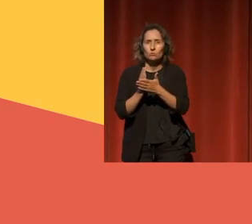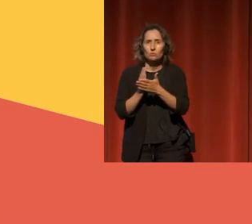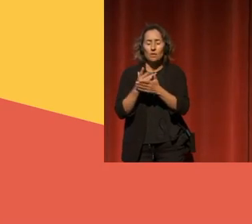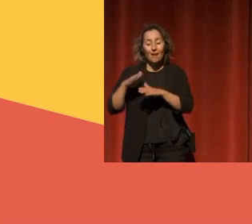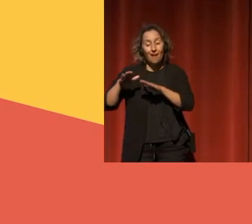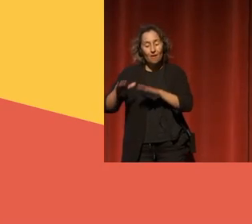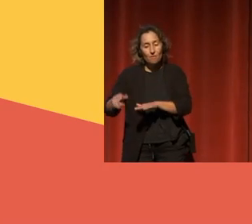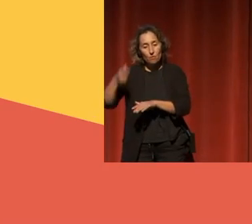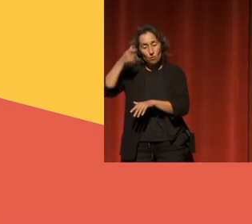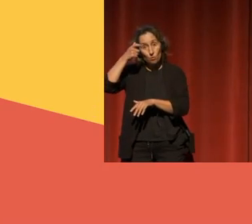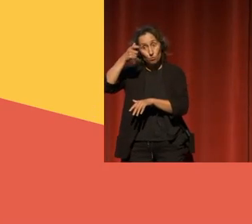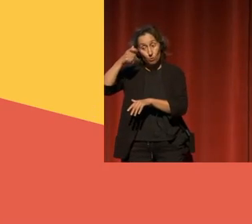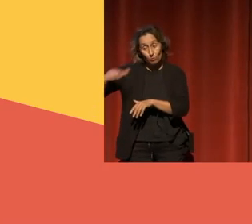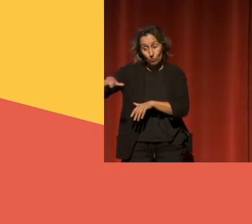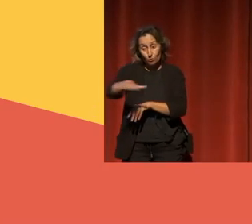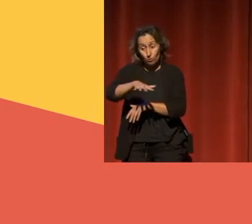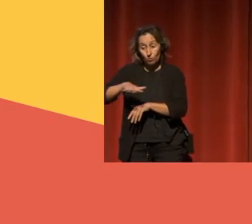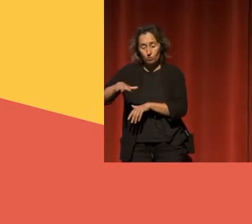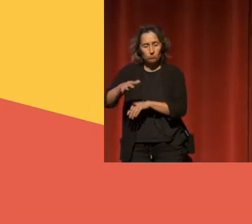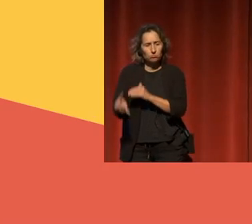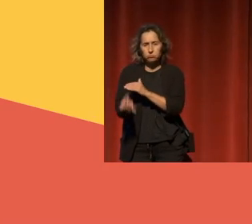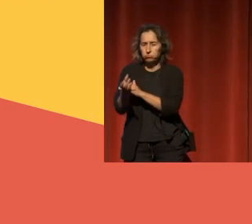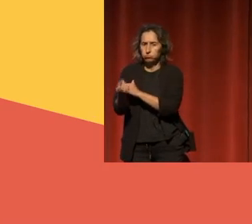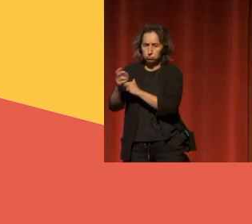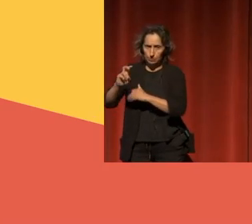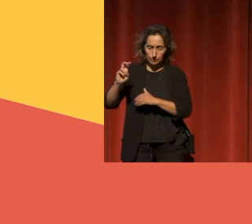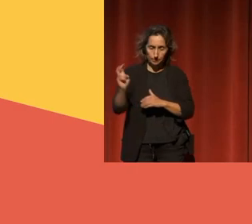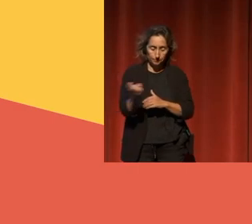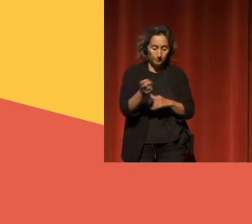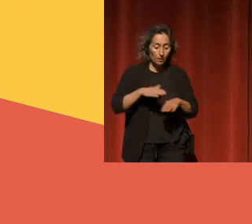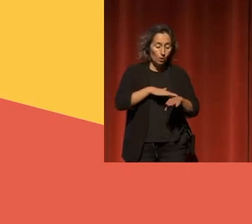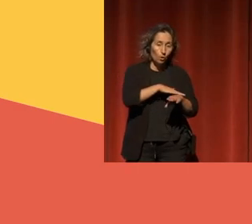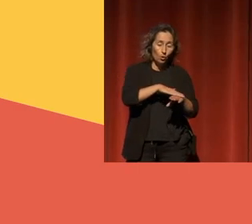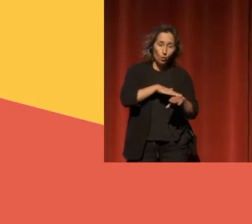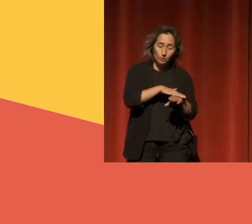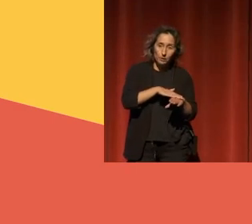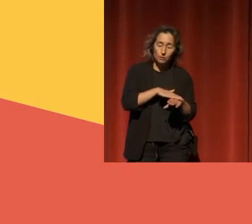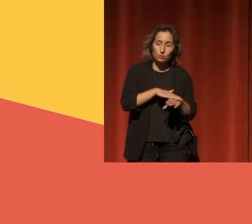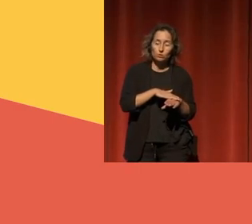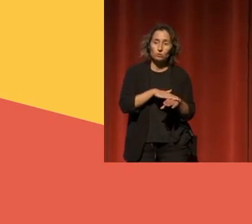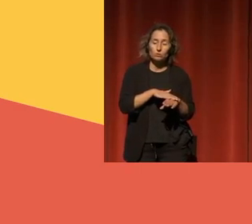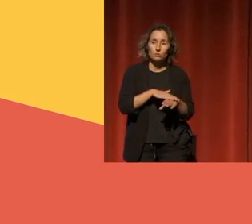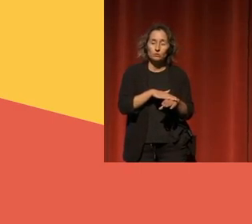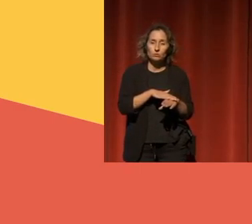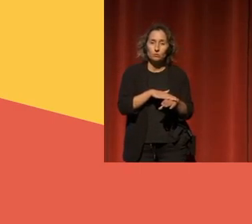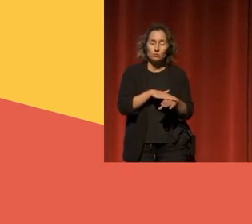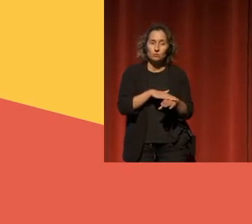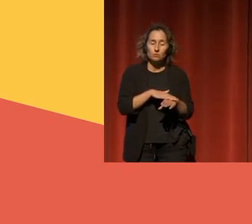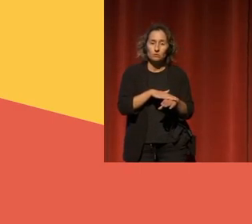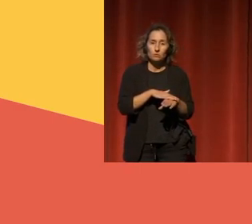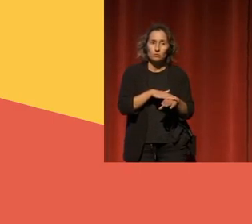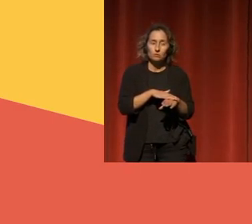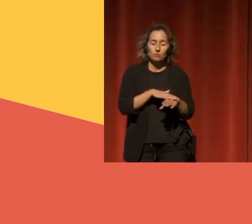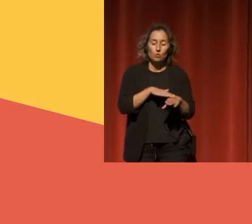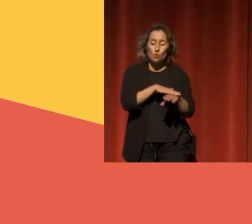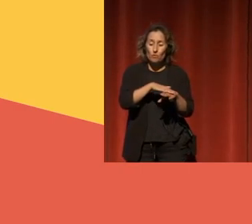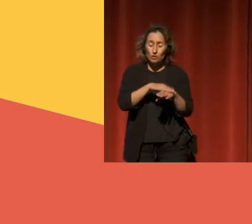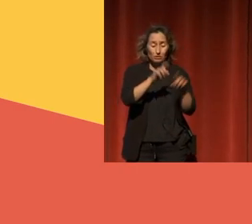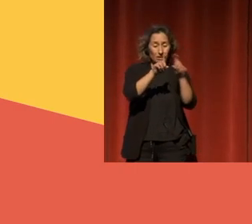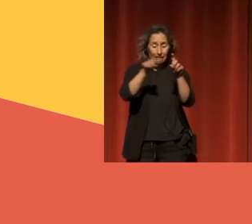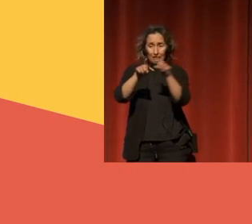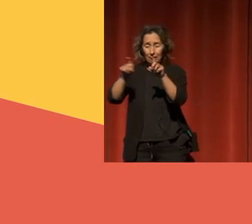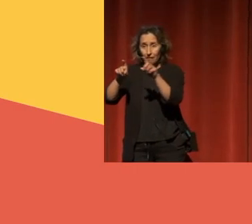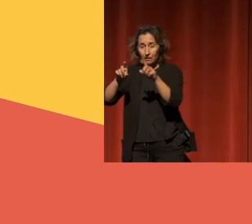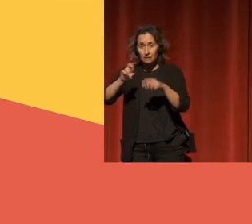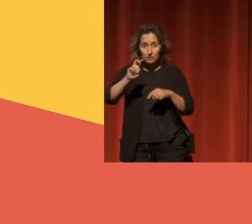rural eh creo que desde desde los gobiernos y desde eh desde una serie de entidades se está intentando